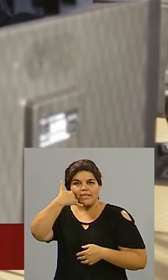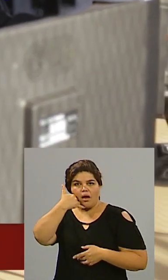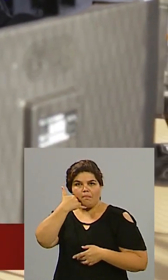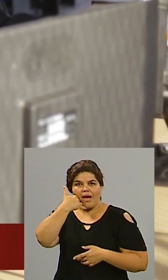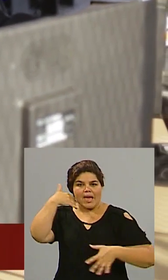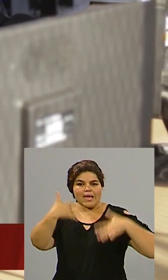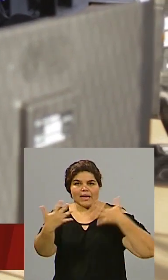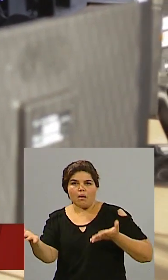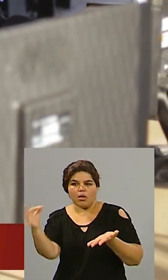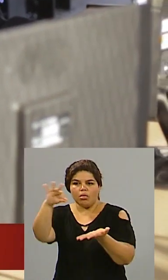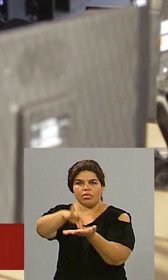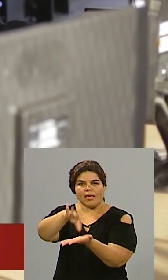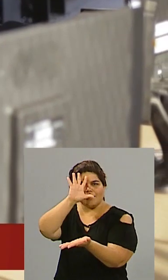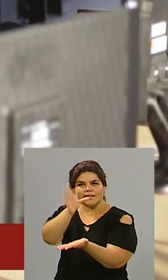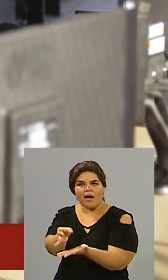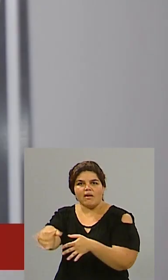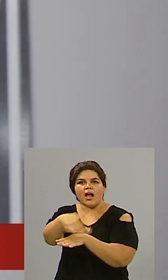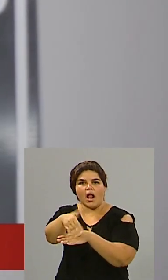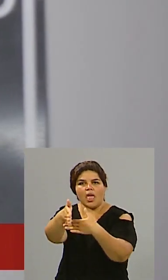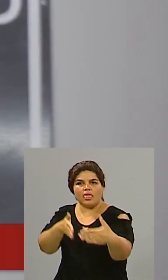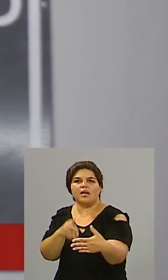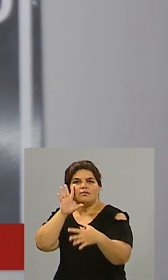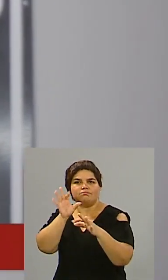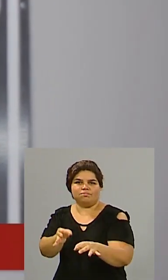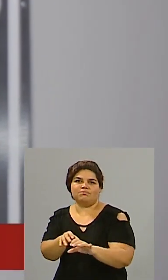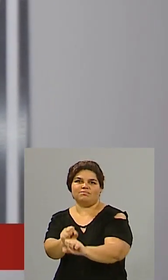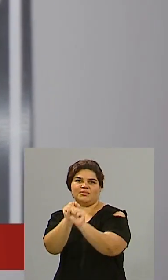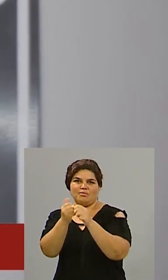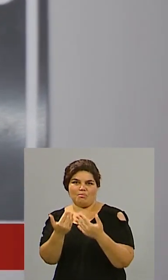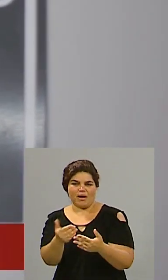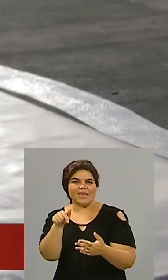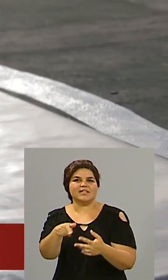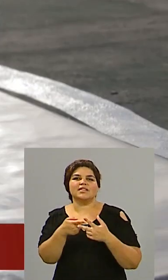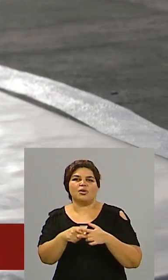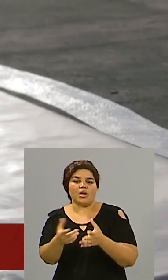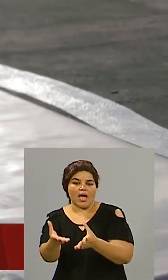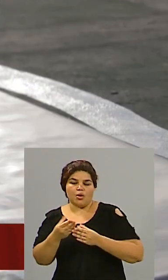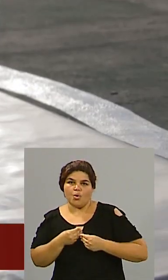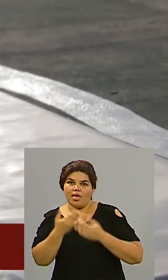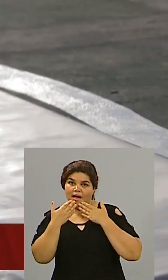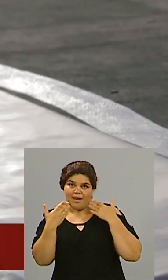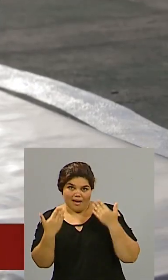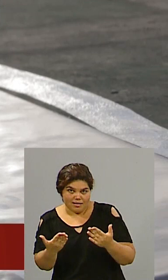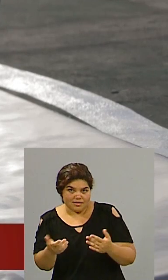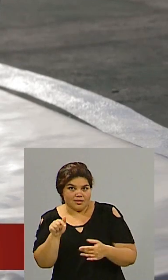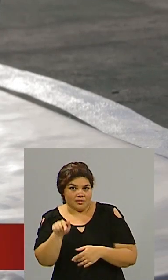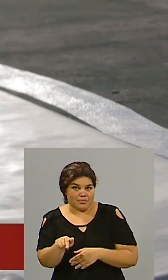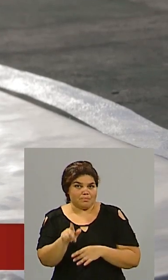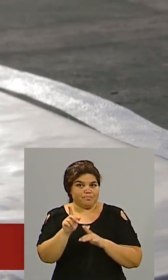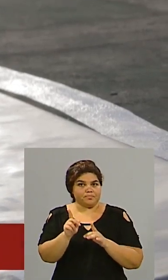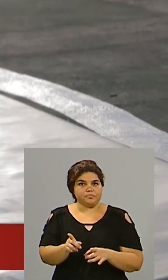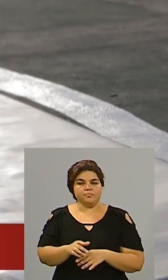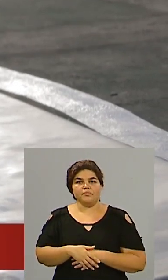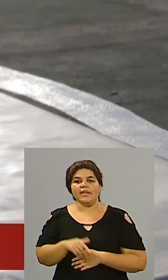un hecho violento. Digo, esta tecnología aplicada es muy importante. ¿Y por qué digo todo esto? Porque justamente allí el